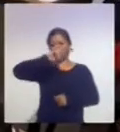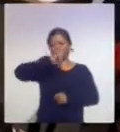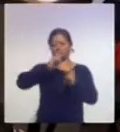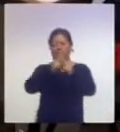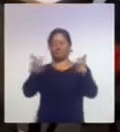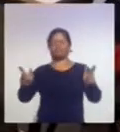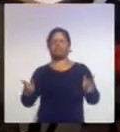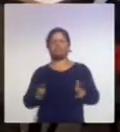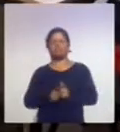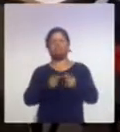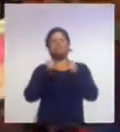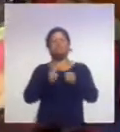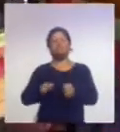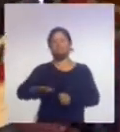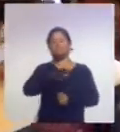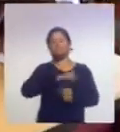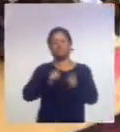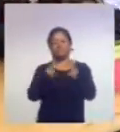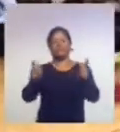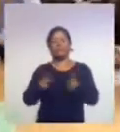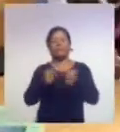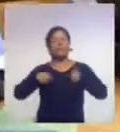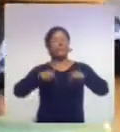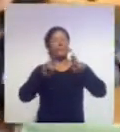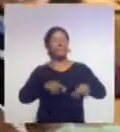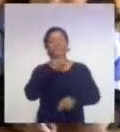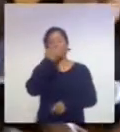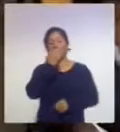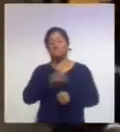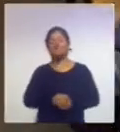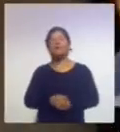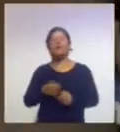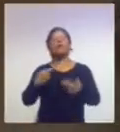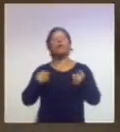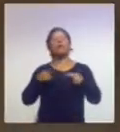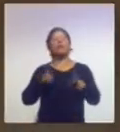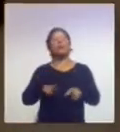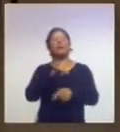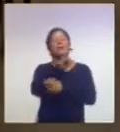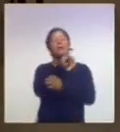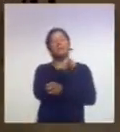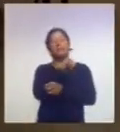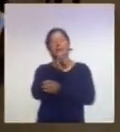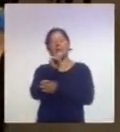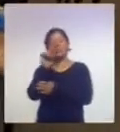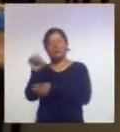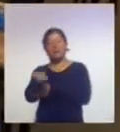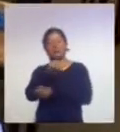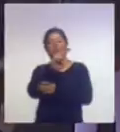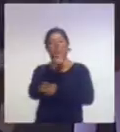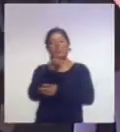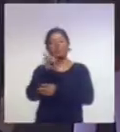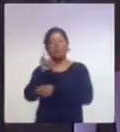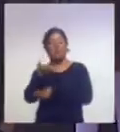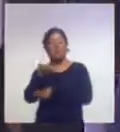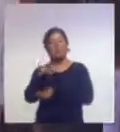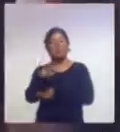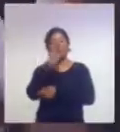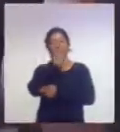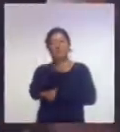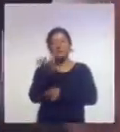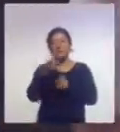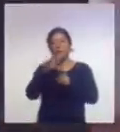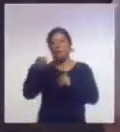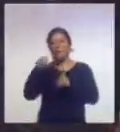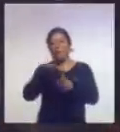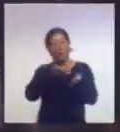de estudiantes y representantes escolares. La presidenta del ITE, Elizabeth Piedras, detalló que durante el 2018 el organismo autónomo apoyó